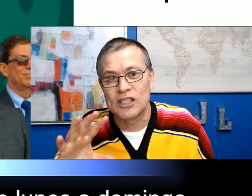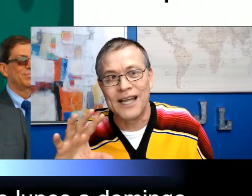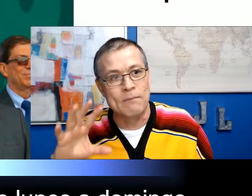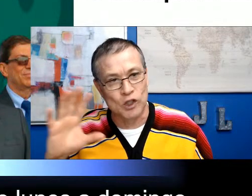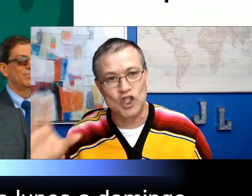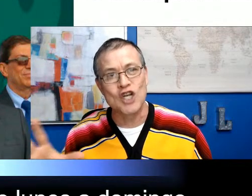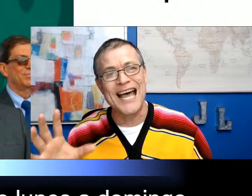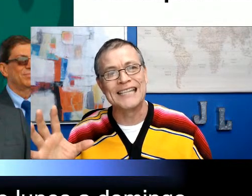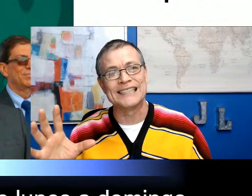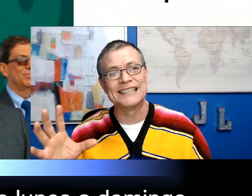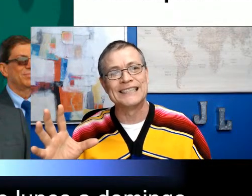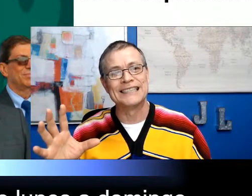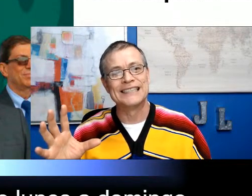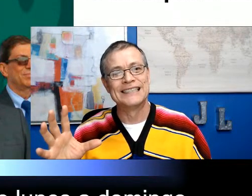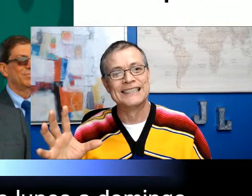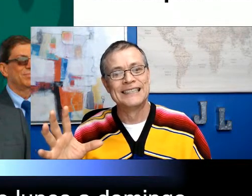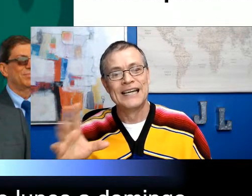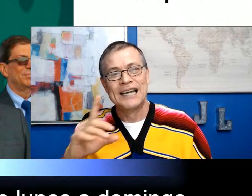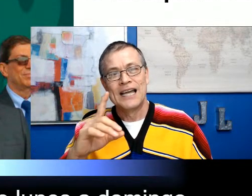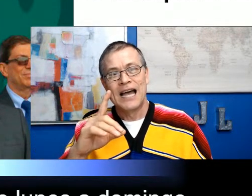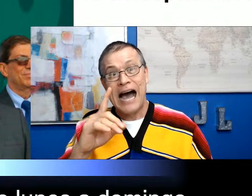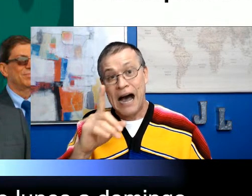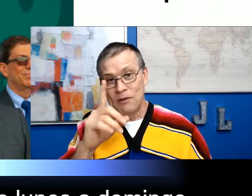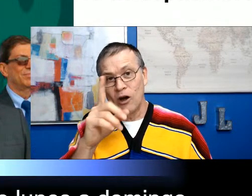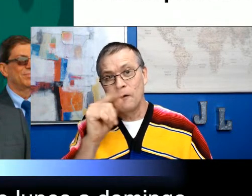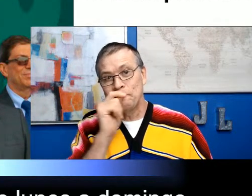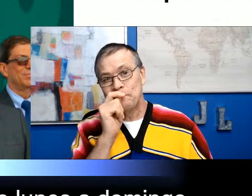Estuvieron emocionantes.